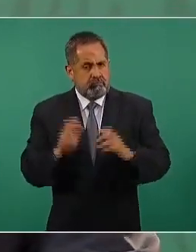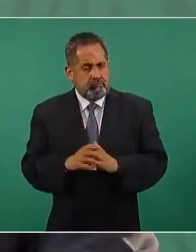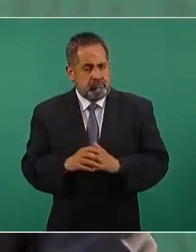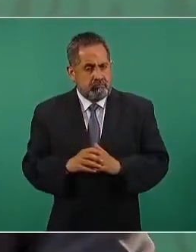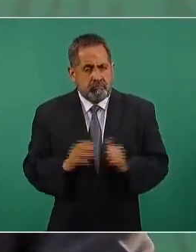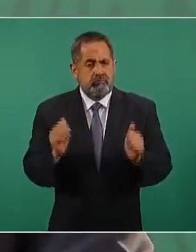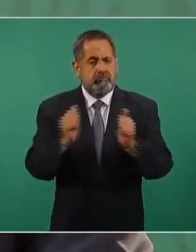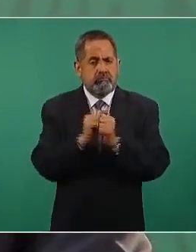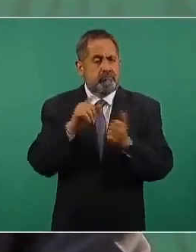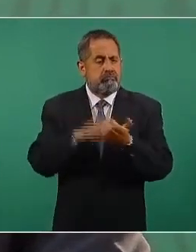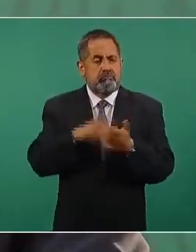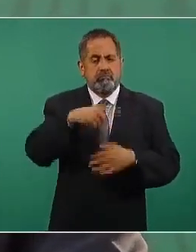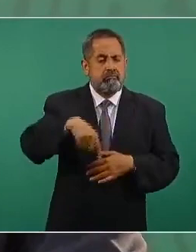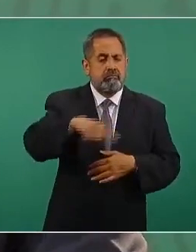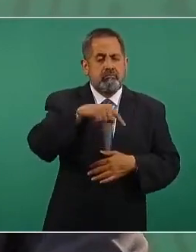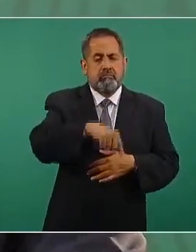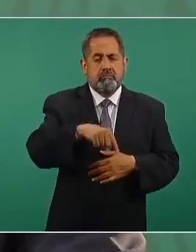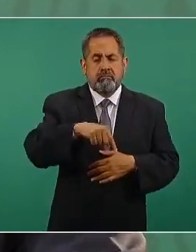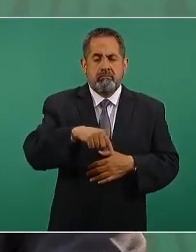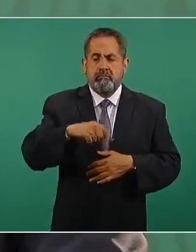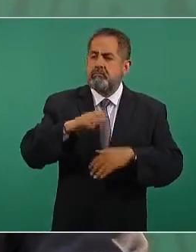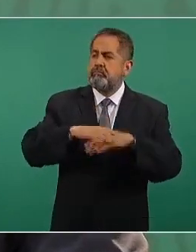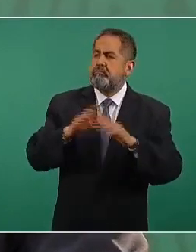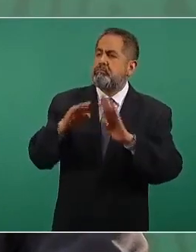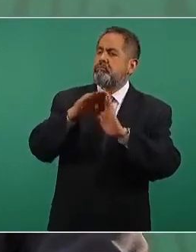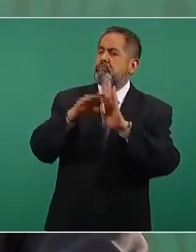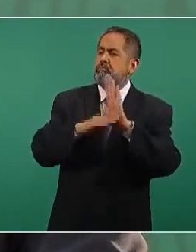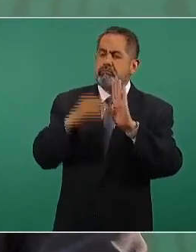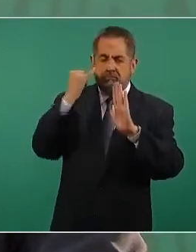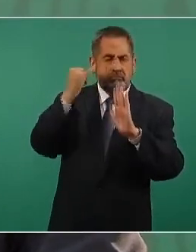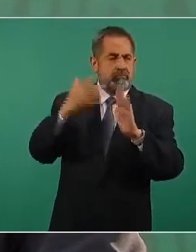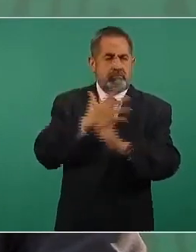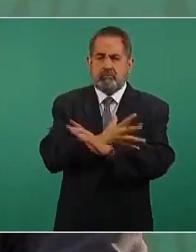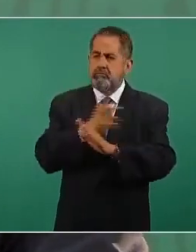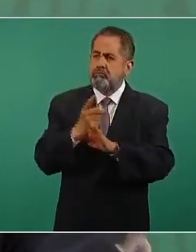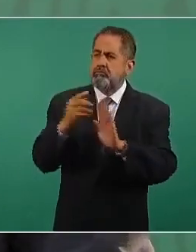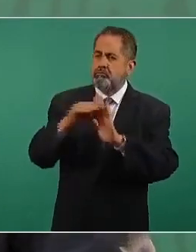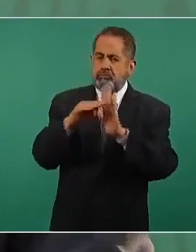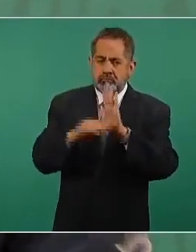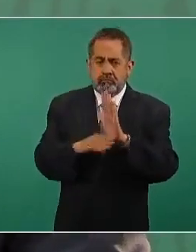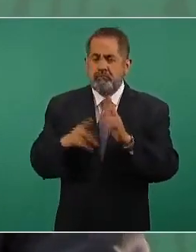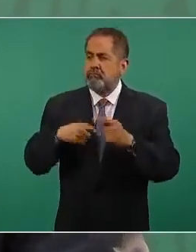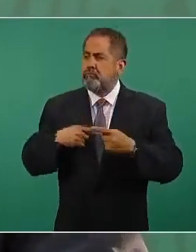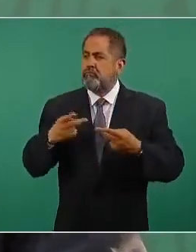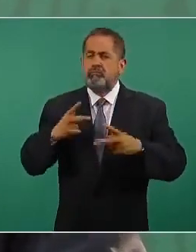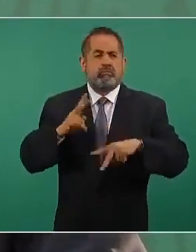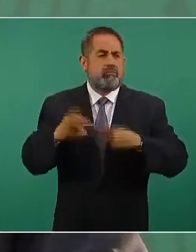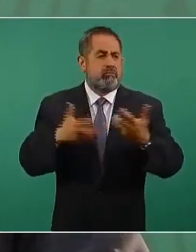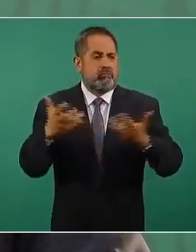con una declaración de principios, con un programa de acción.